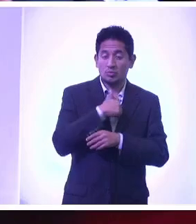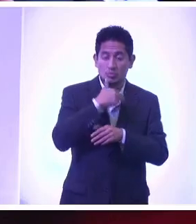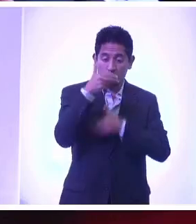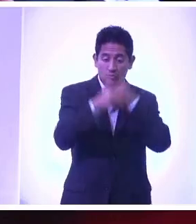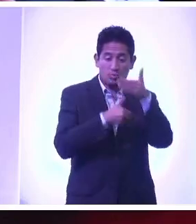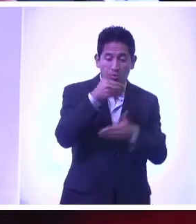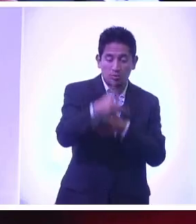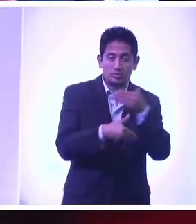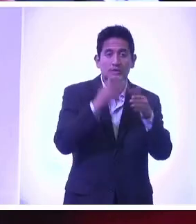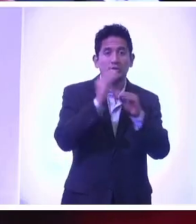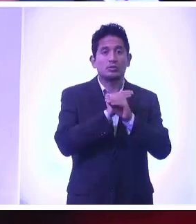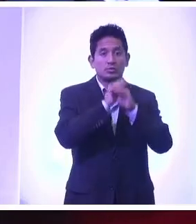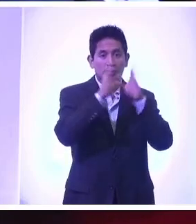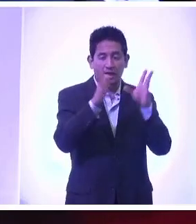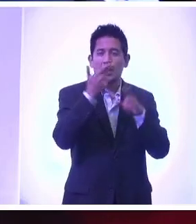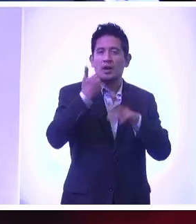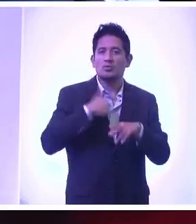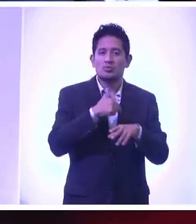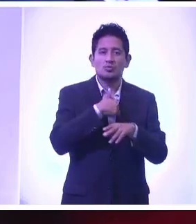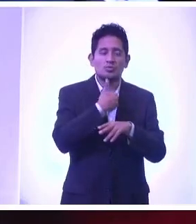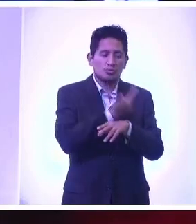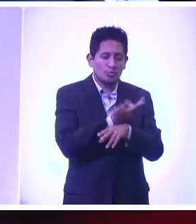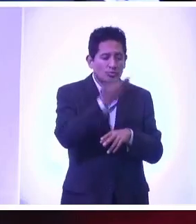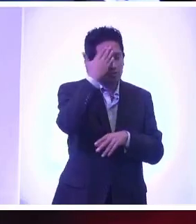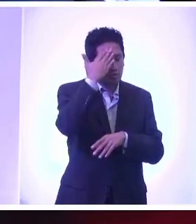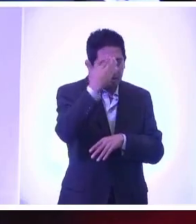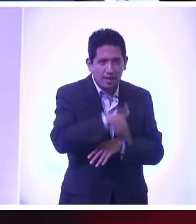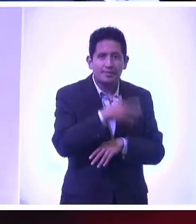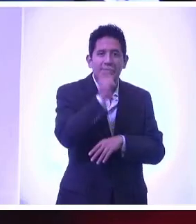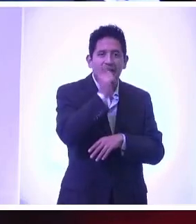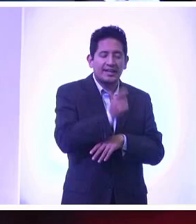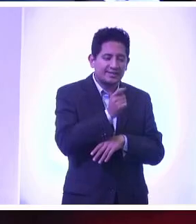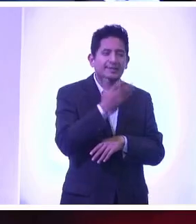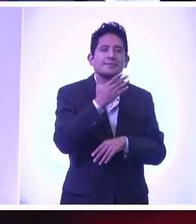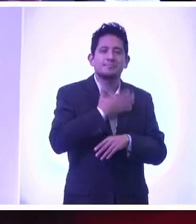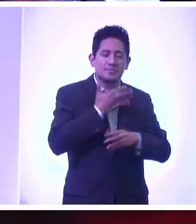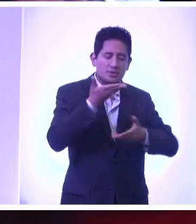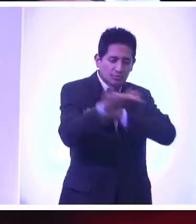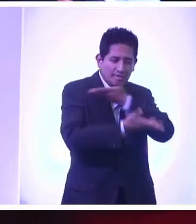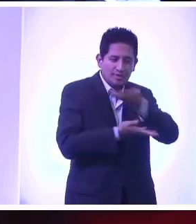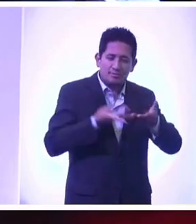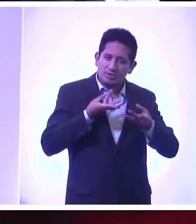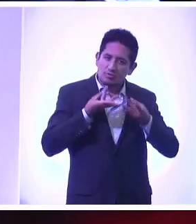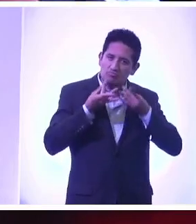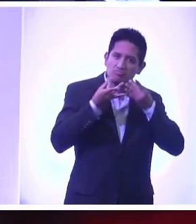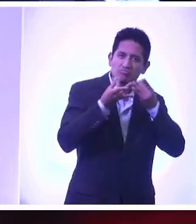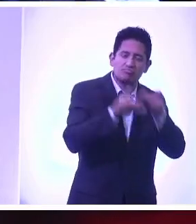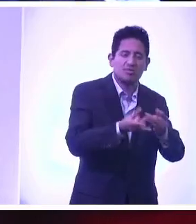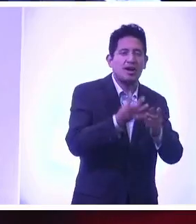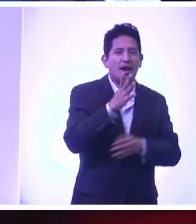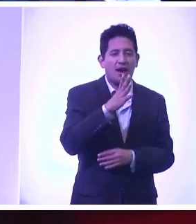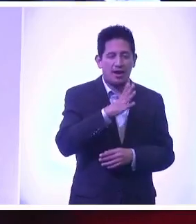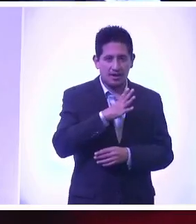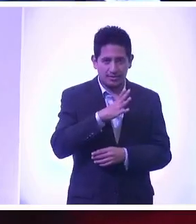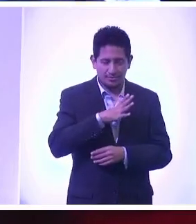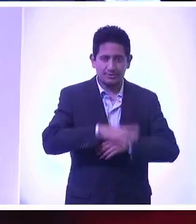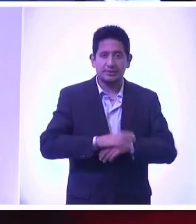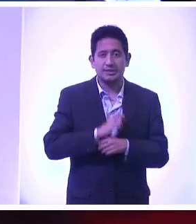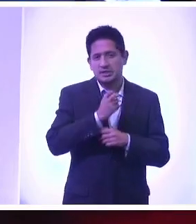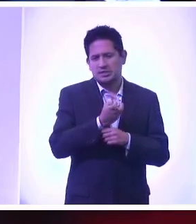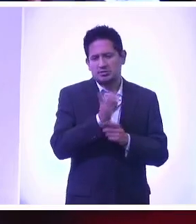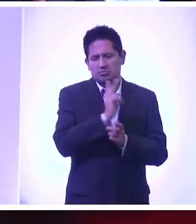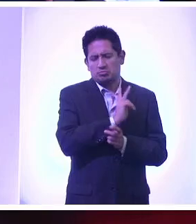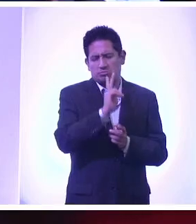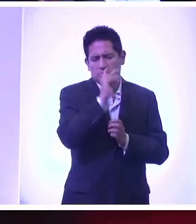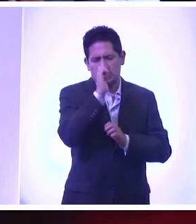procesos más calidad va a tener nuestro producto o servicio creo que eso es una de las mejores prácticas en en cualquier empresa